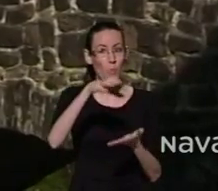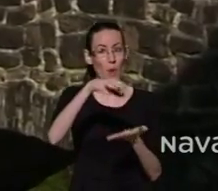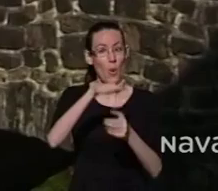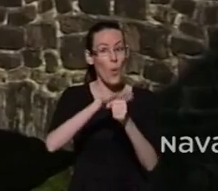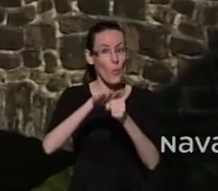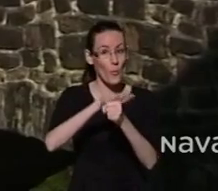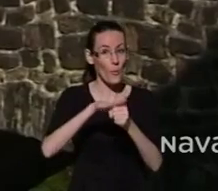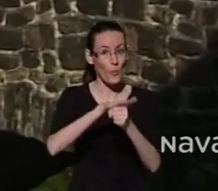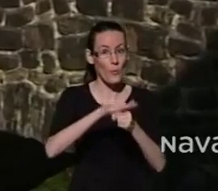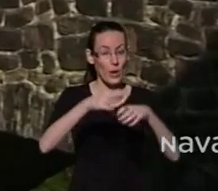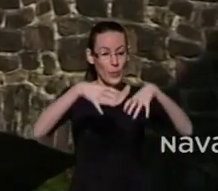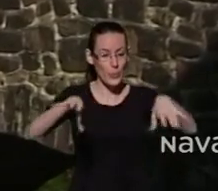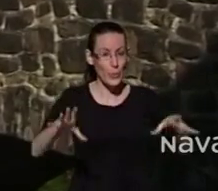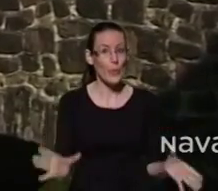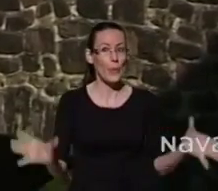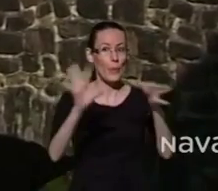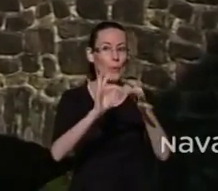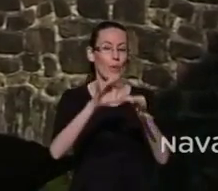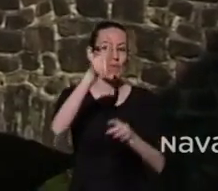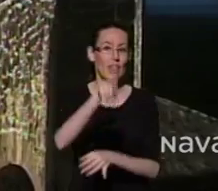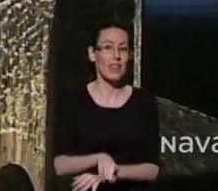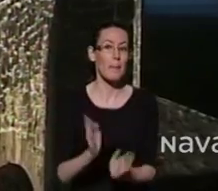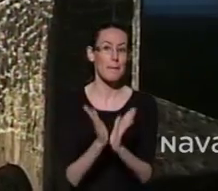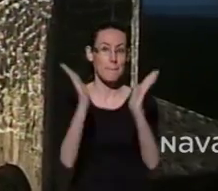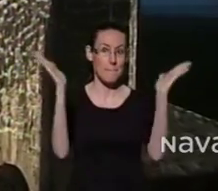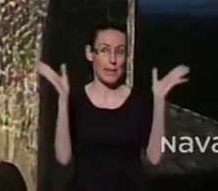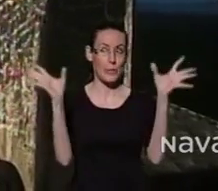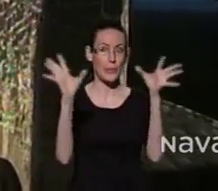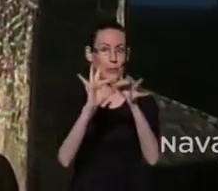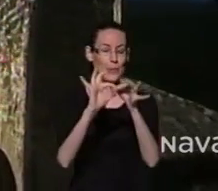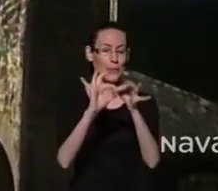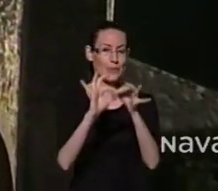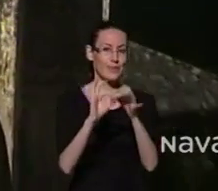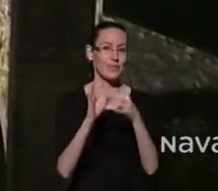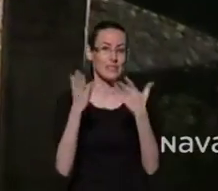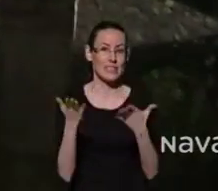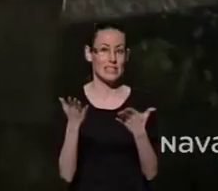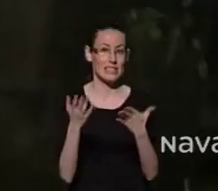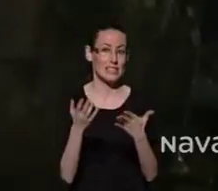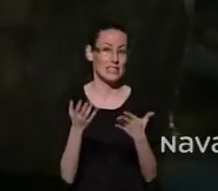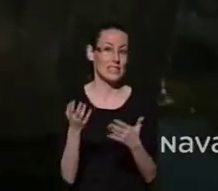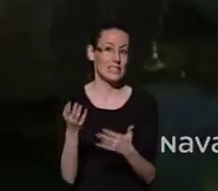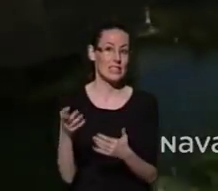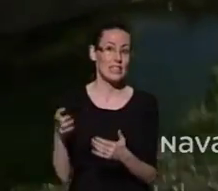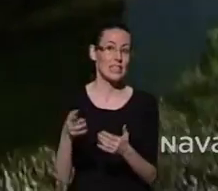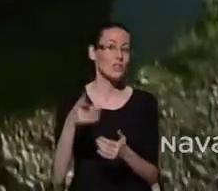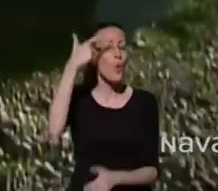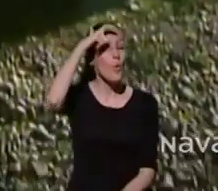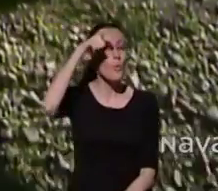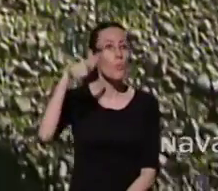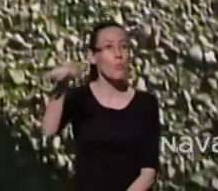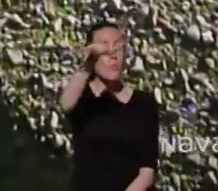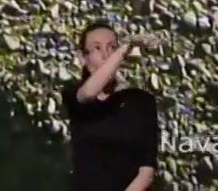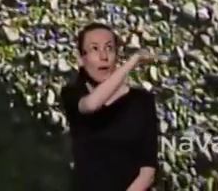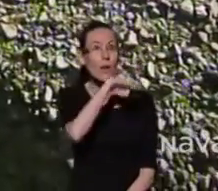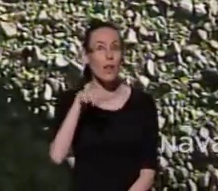del fondo, y de Berroarán. Entonces eran ellos los que explotaban estos montes. Repartir los costes de